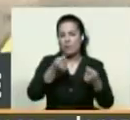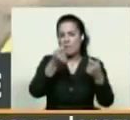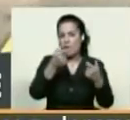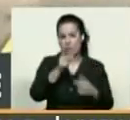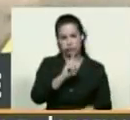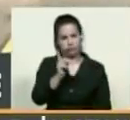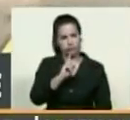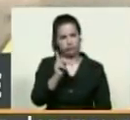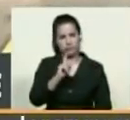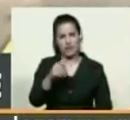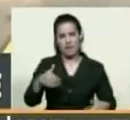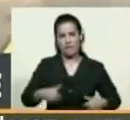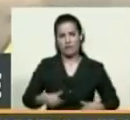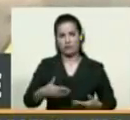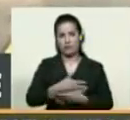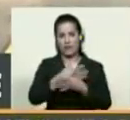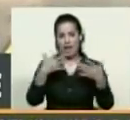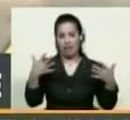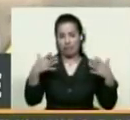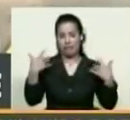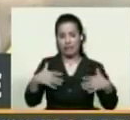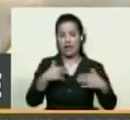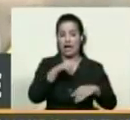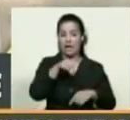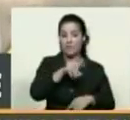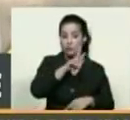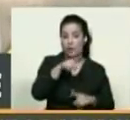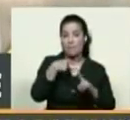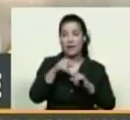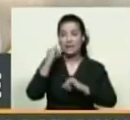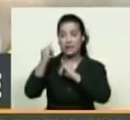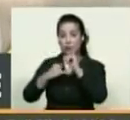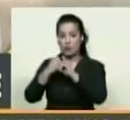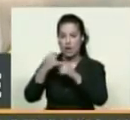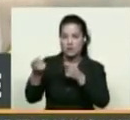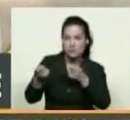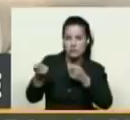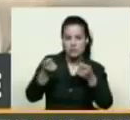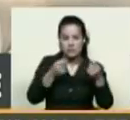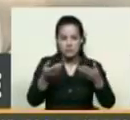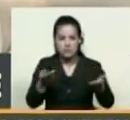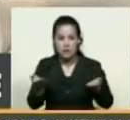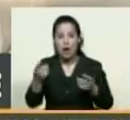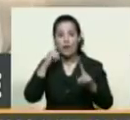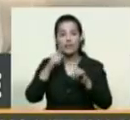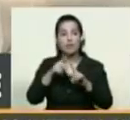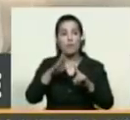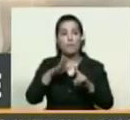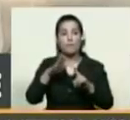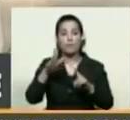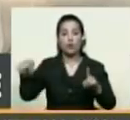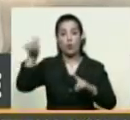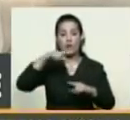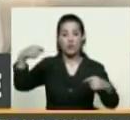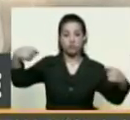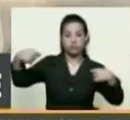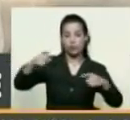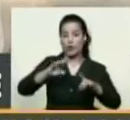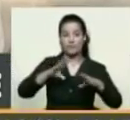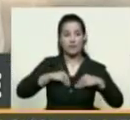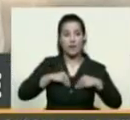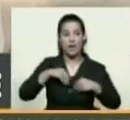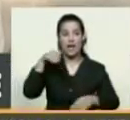se hicieron nacional e internacionalmente para impedir que esa elección se diera el 30 de